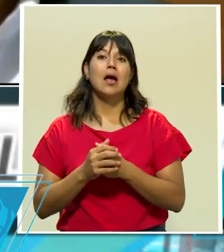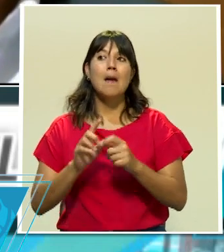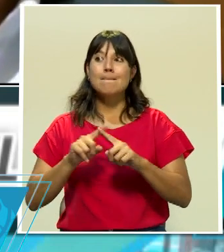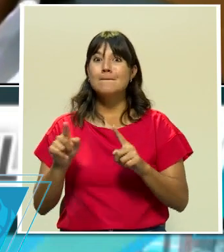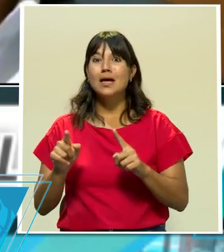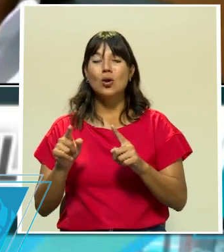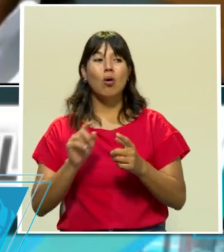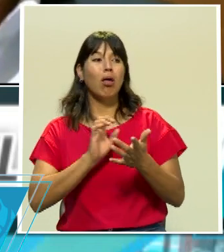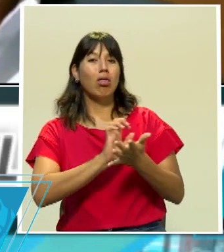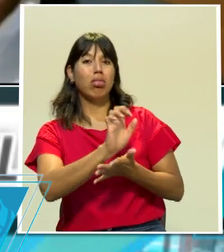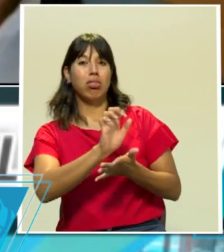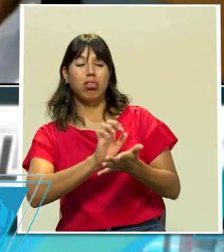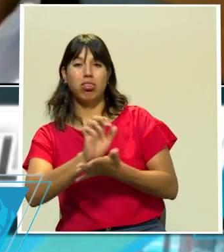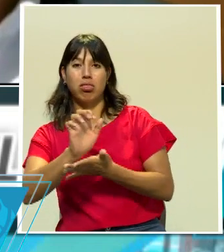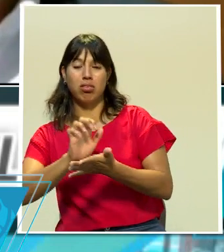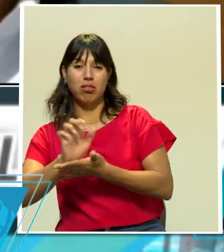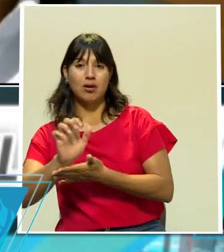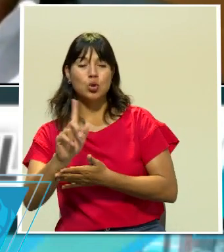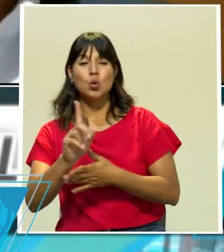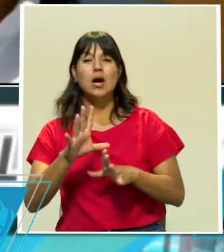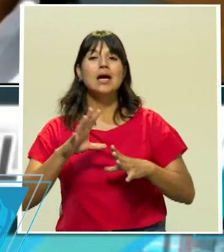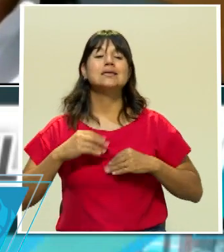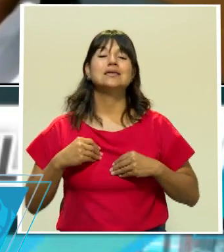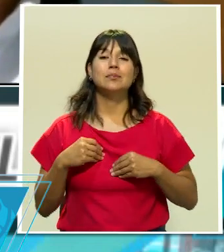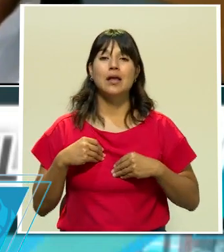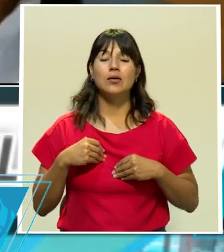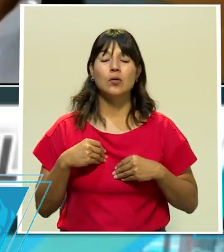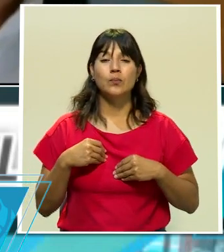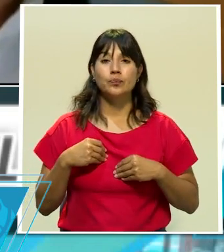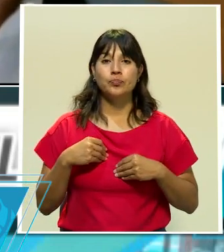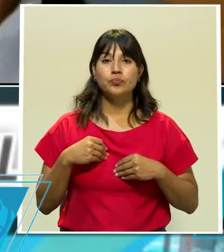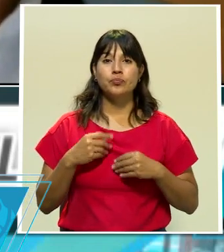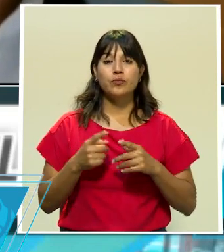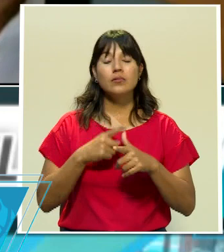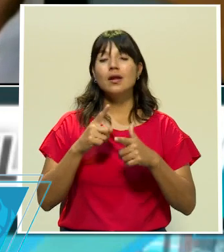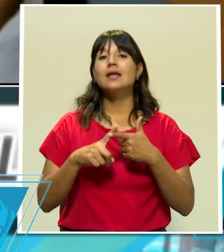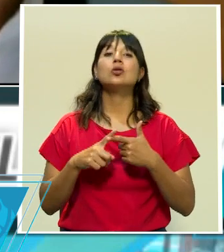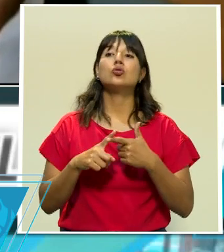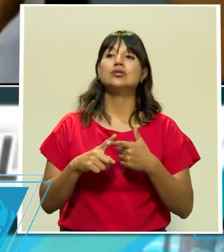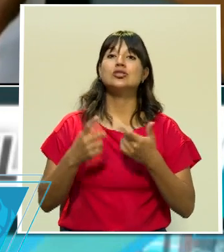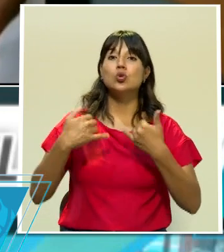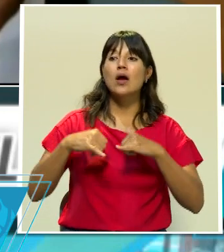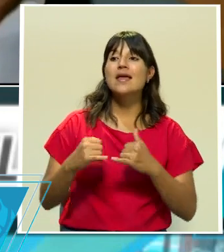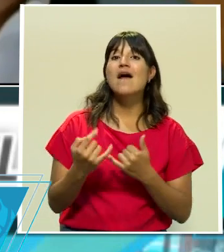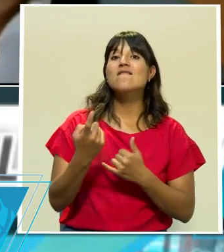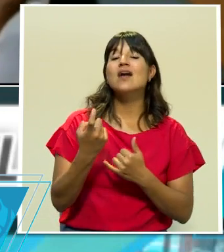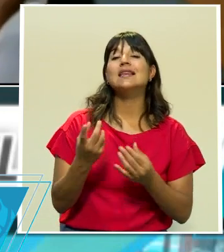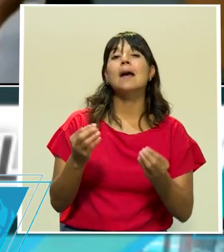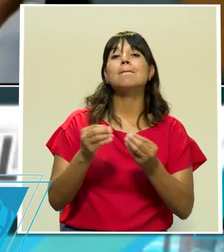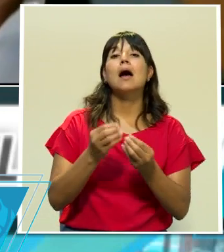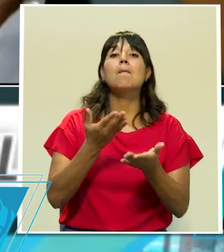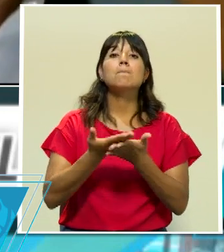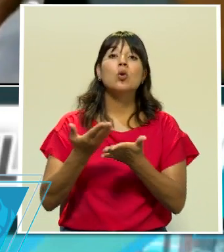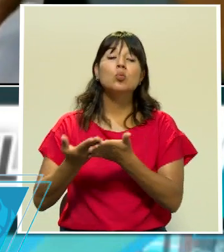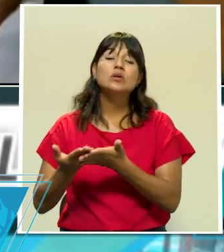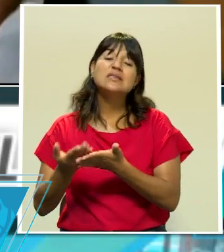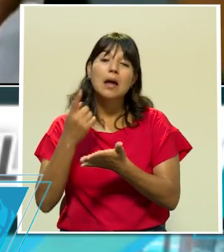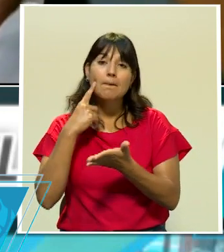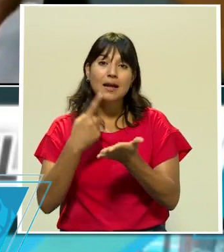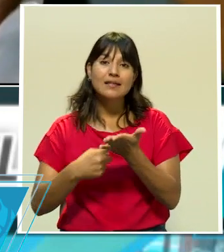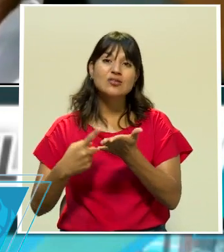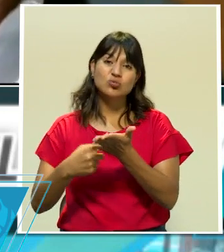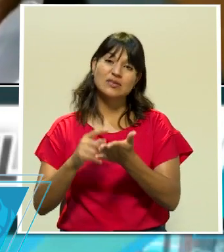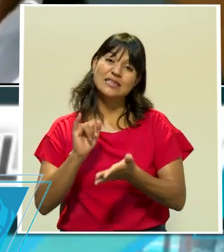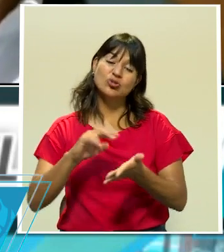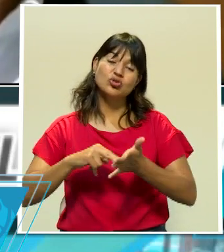mociones que en plenario, aún cuando el proyecto fue dispensado de trámites, tienen que verse, tienen que discutirse, y bueno, esto nos va a generar un poco de